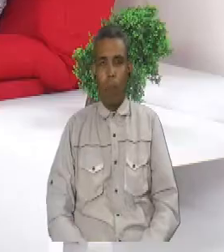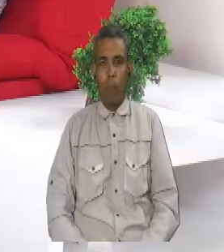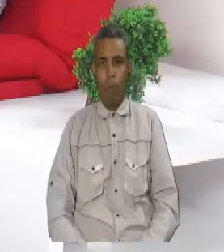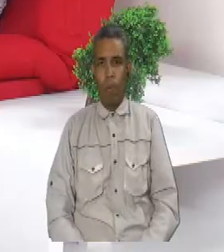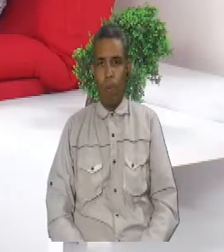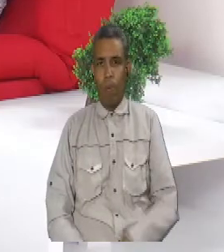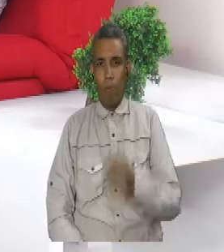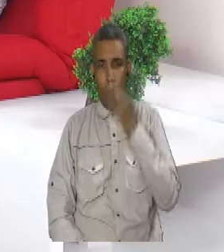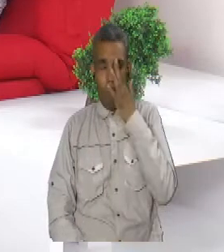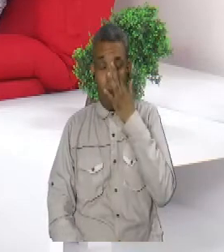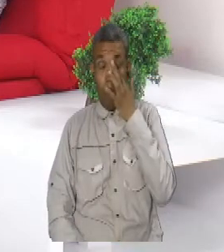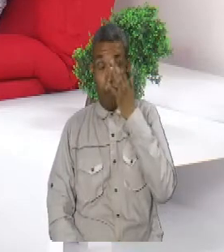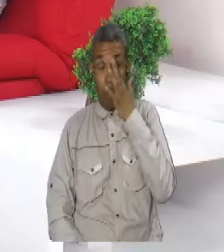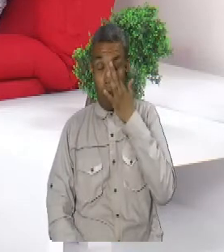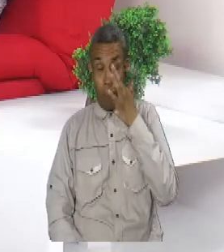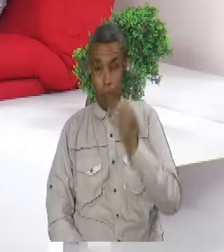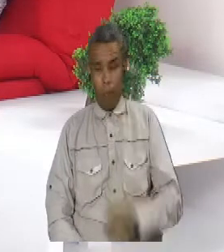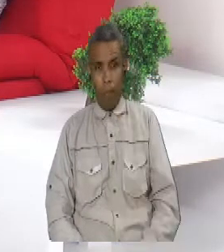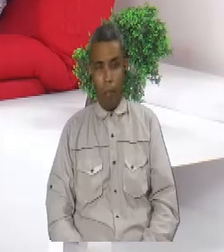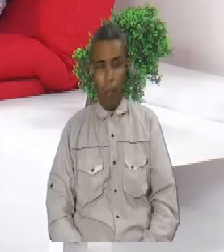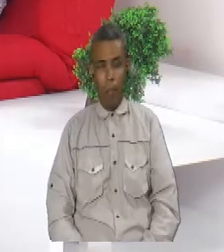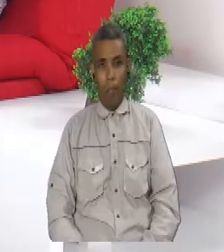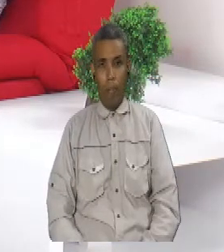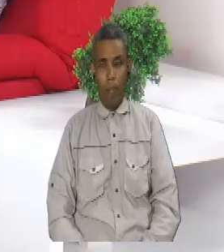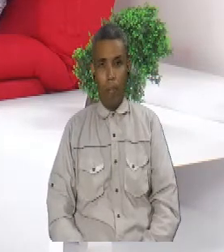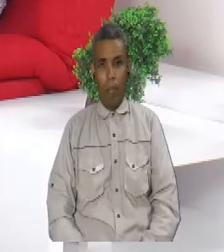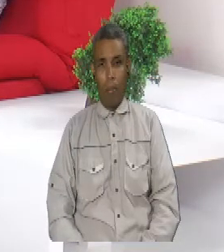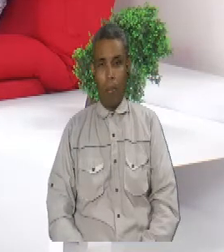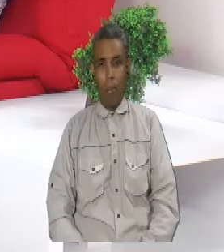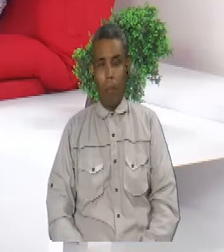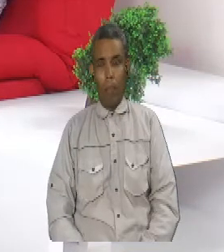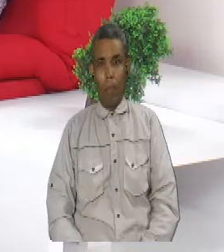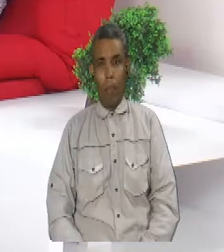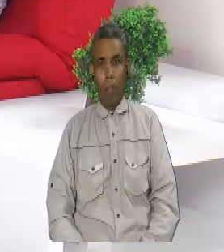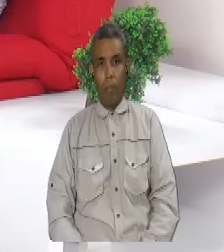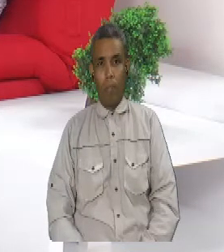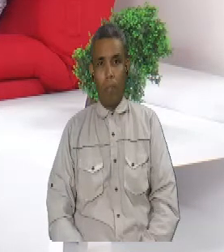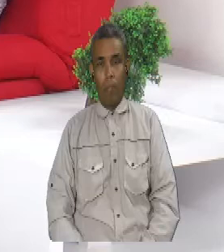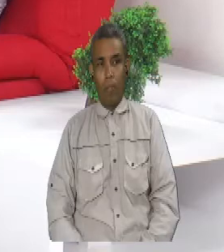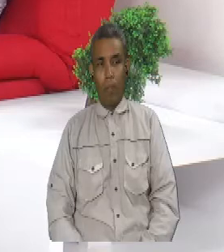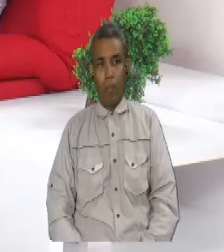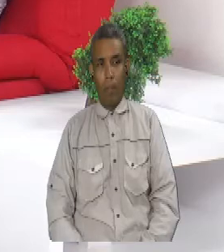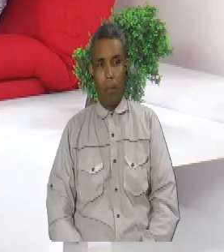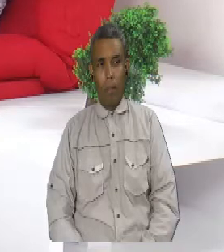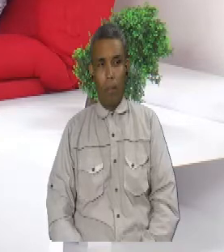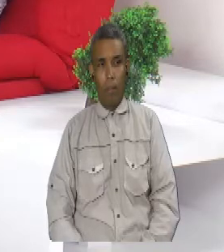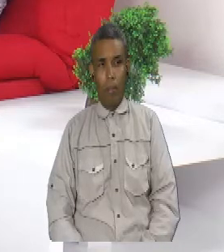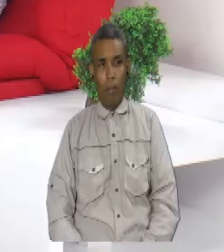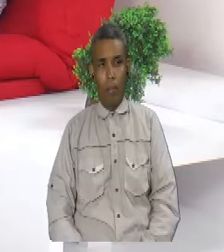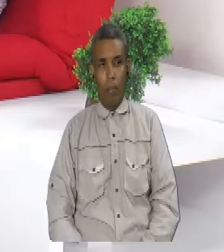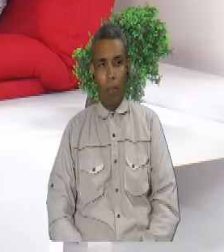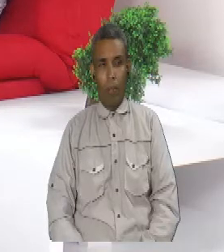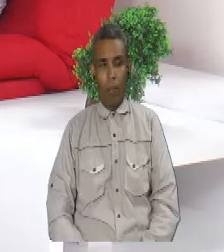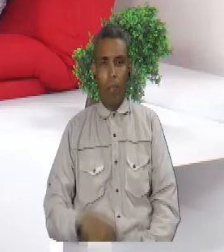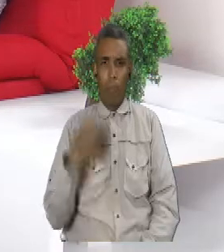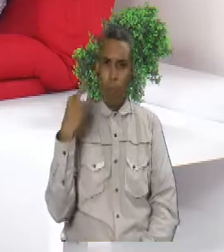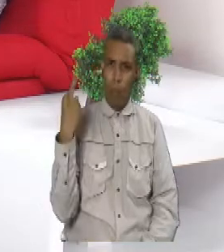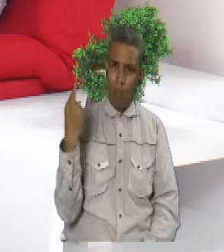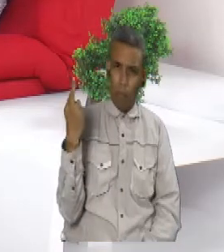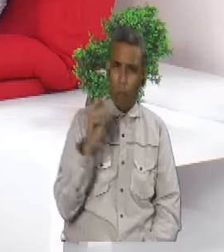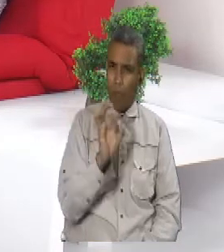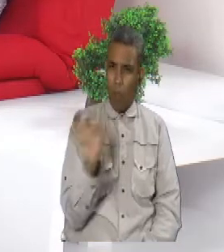un poco de cómo se diagnostica, pero nuevamente comentémosle a los televidentes cómo es el diagnóstico, cómo se hace el diagnóstico tanto para hombres y